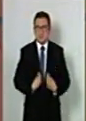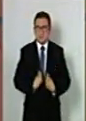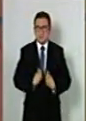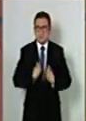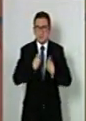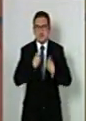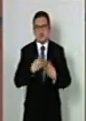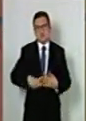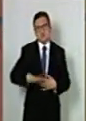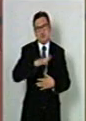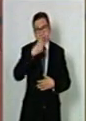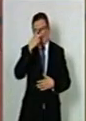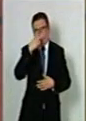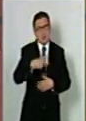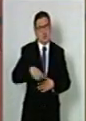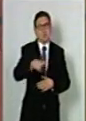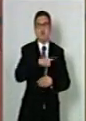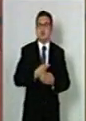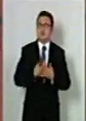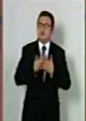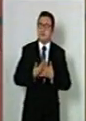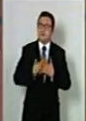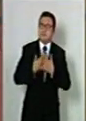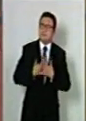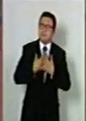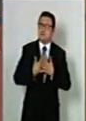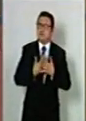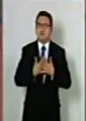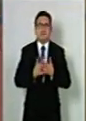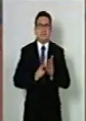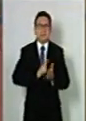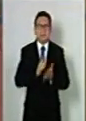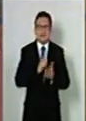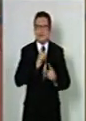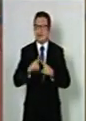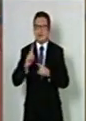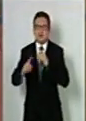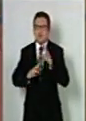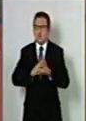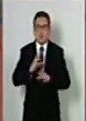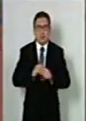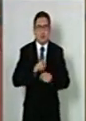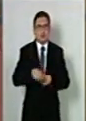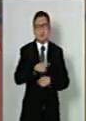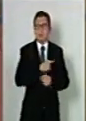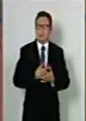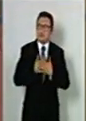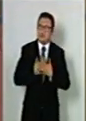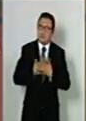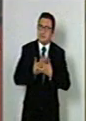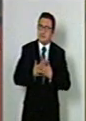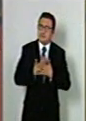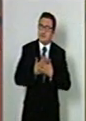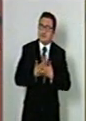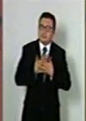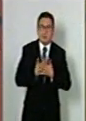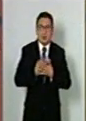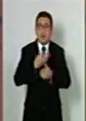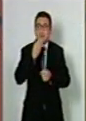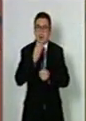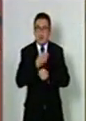todo, en estos días lo que los mexicanos han estado